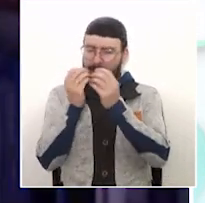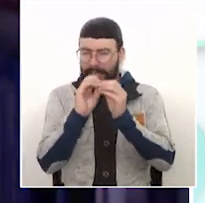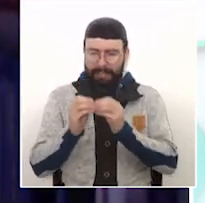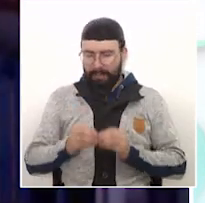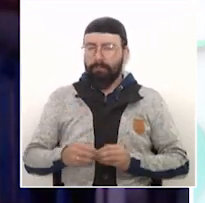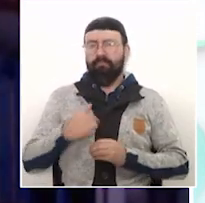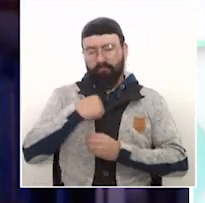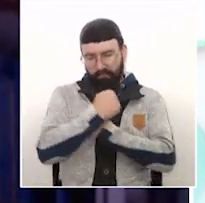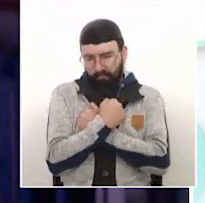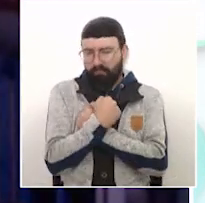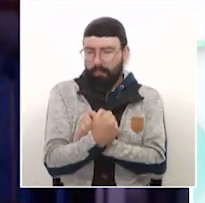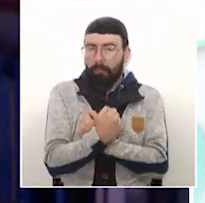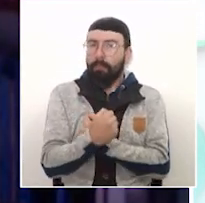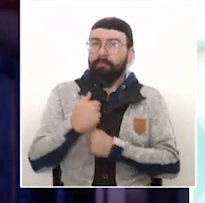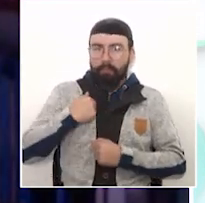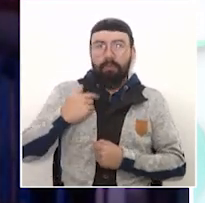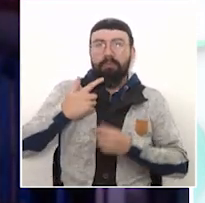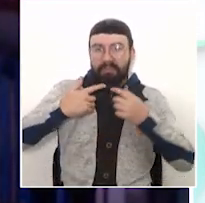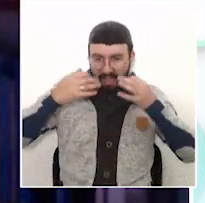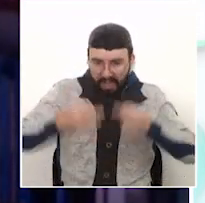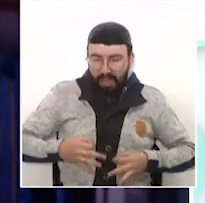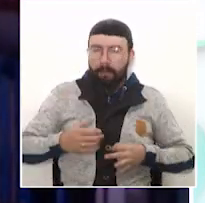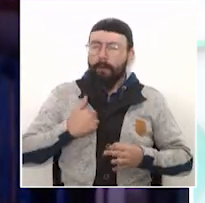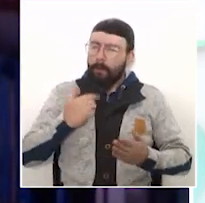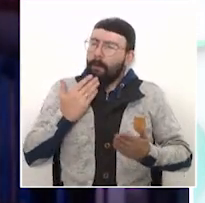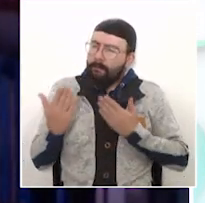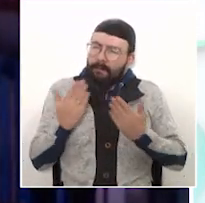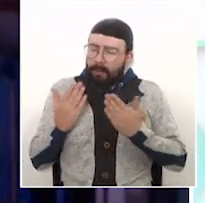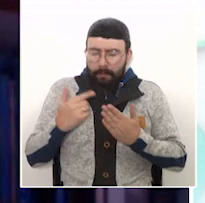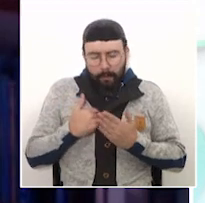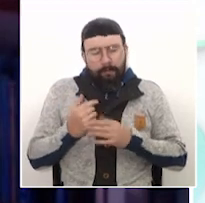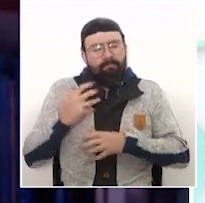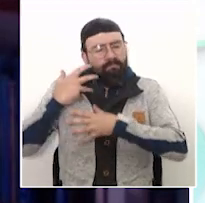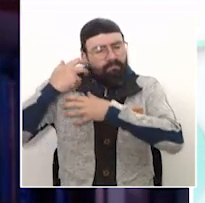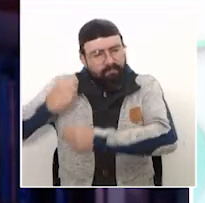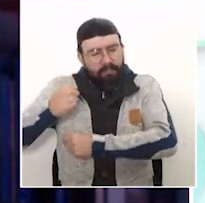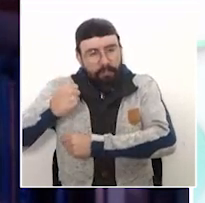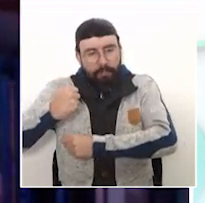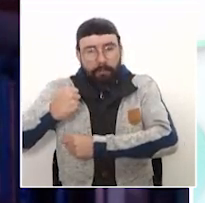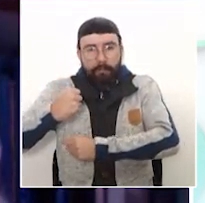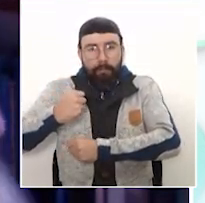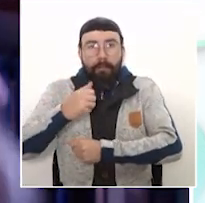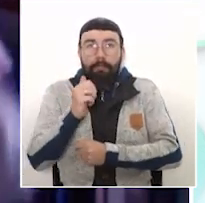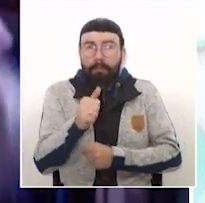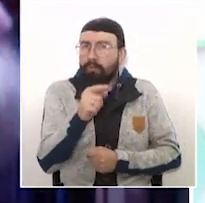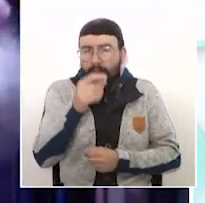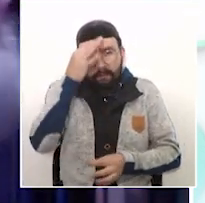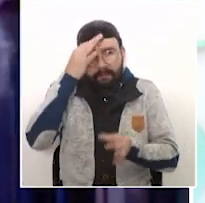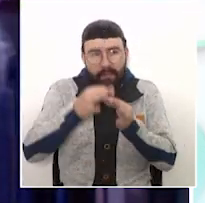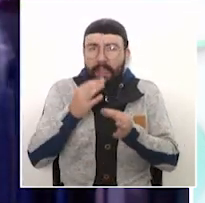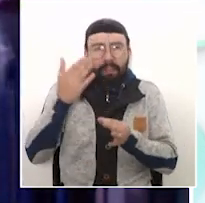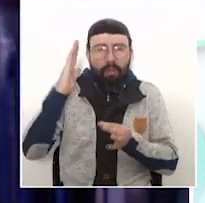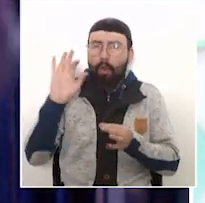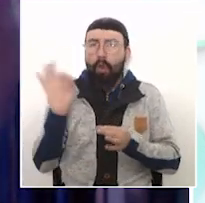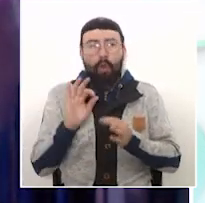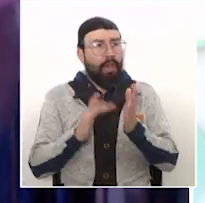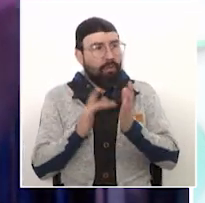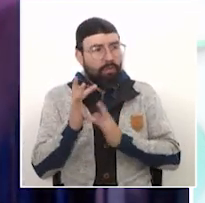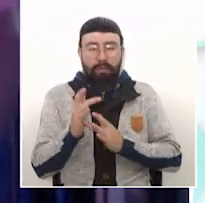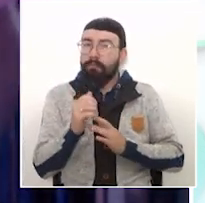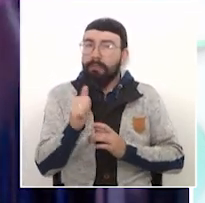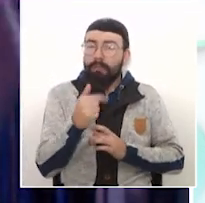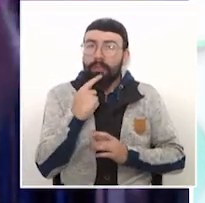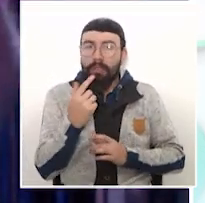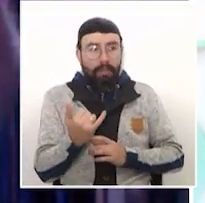y creo, confío, incluso con la fe que ustedes tengan en Dios o en Jesús, dicen al miedo, que es